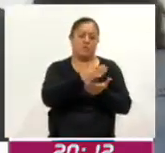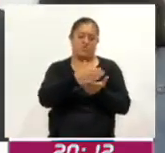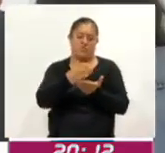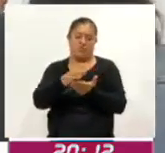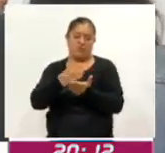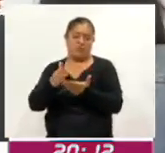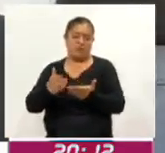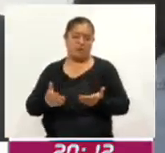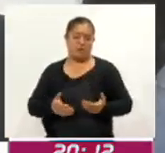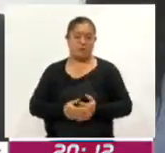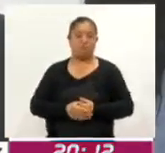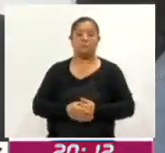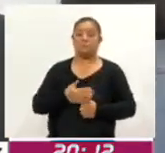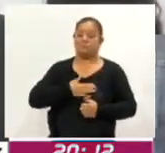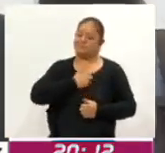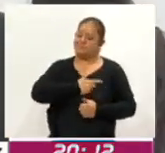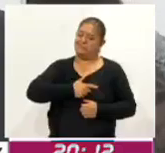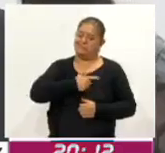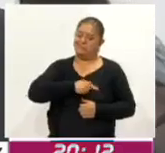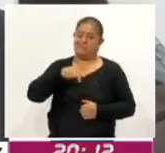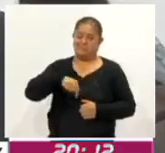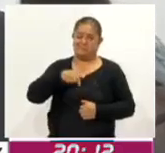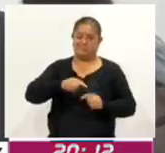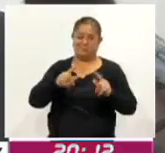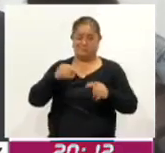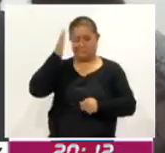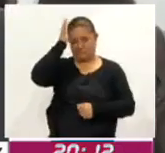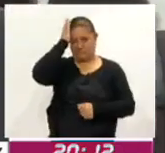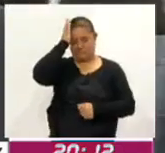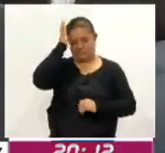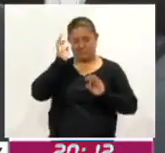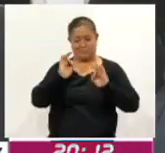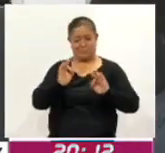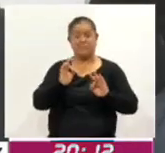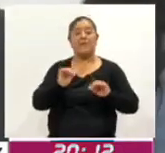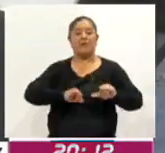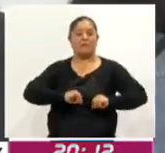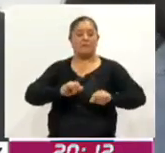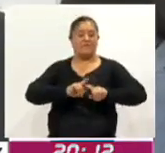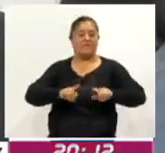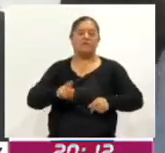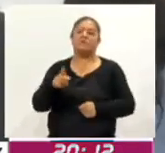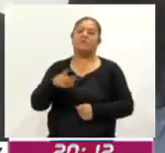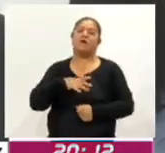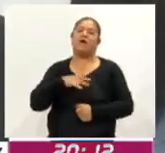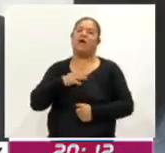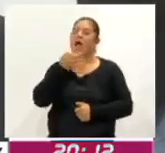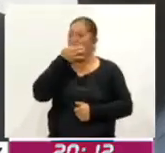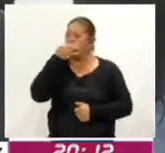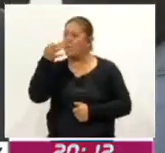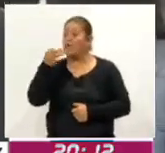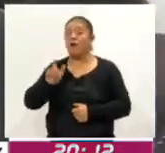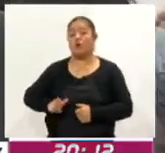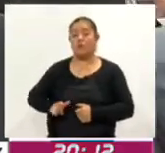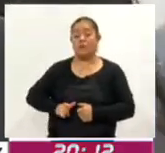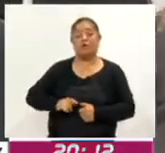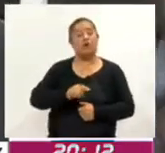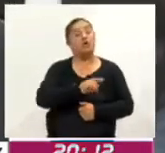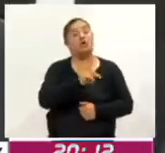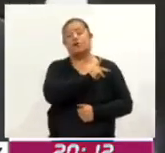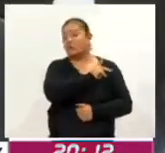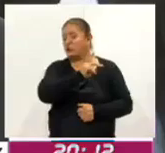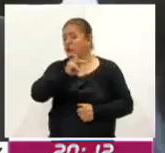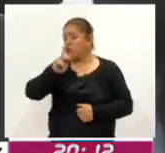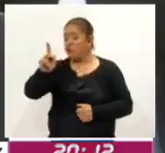que seamos sede de eventos y es el llamado a no solo al gobierno, sino a todas las dependencias, a toda la